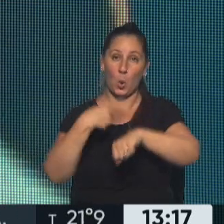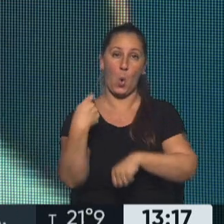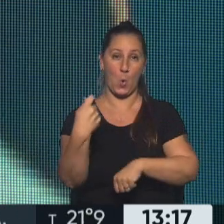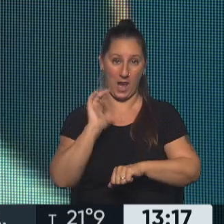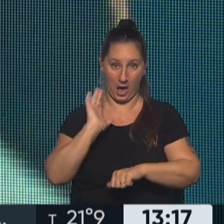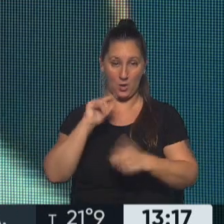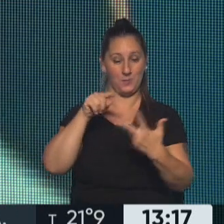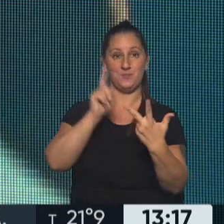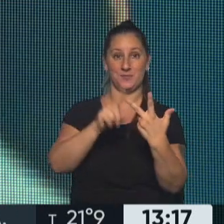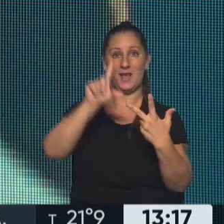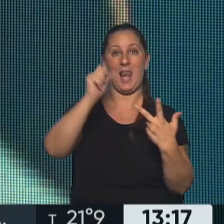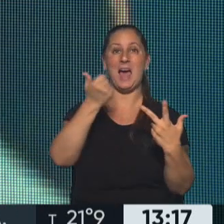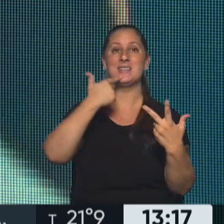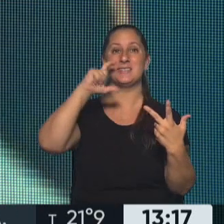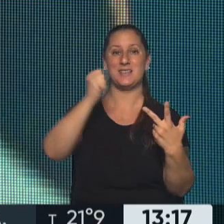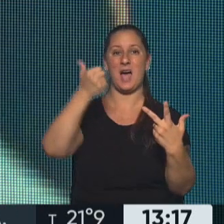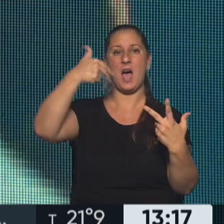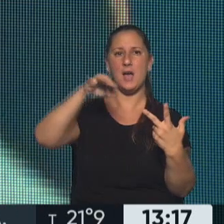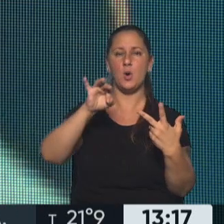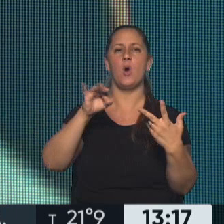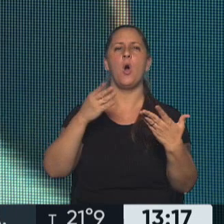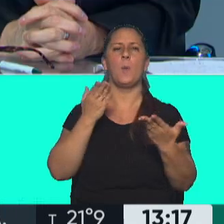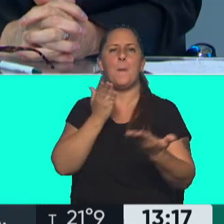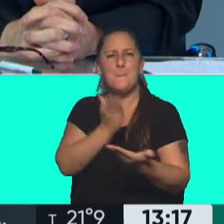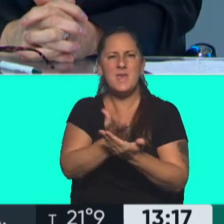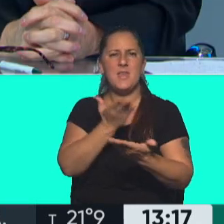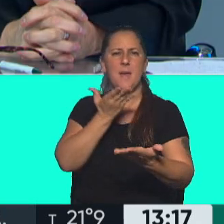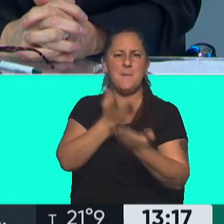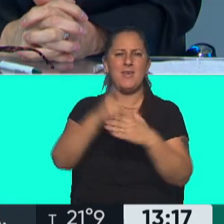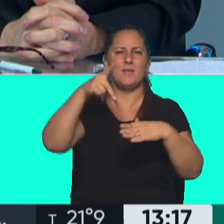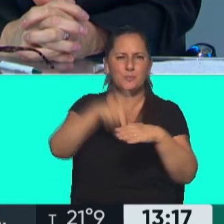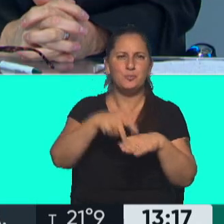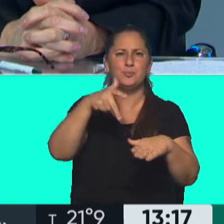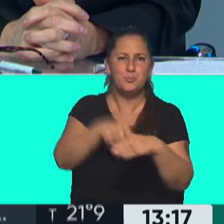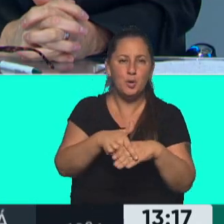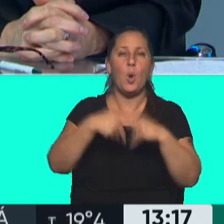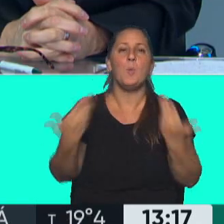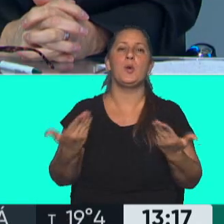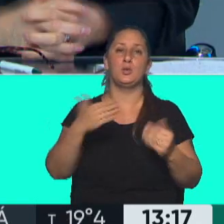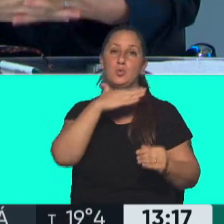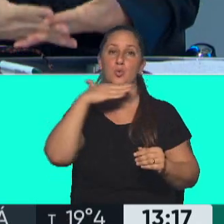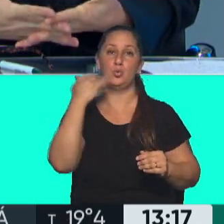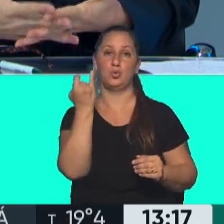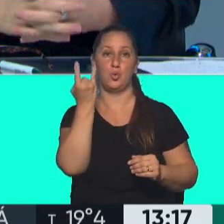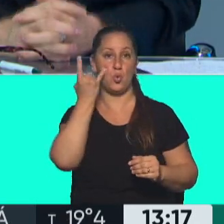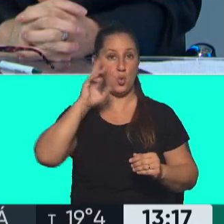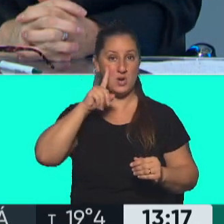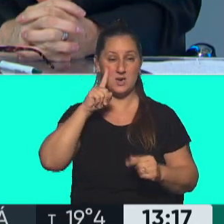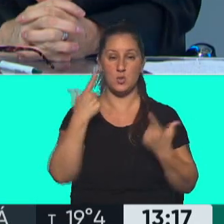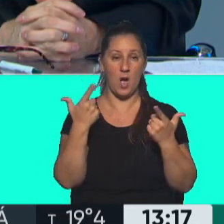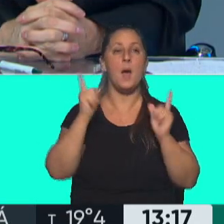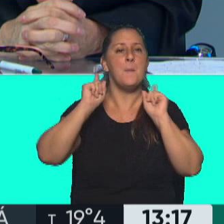hay uno que es lascano que viene interponiendo recursos todo el tiempo y por esto no se lleva a cabo el jury pero si se sigue